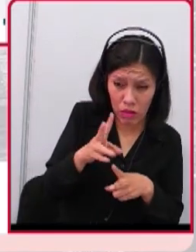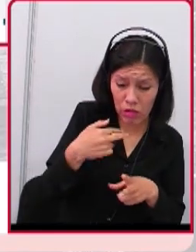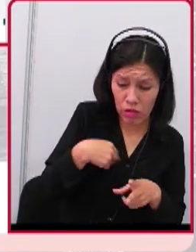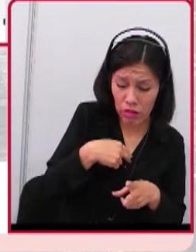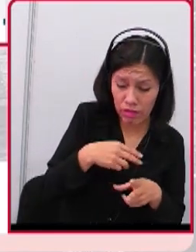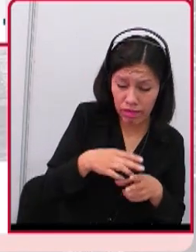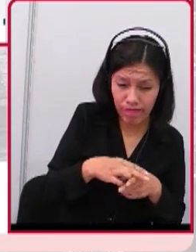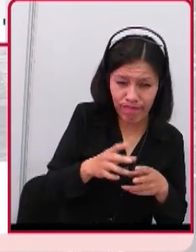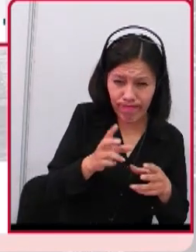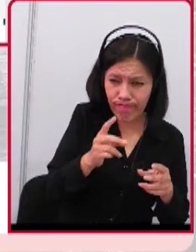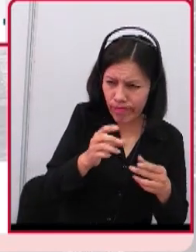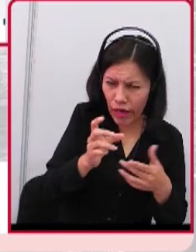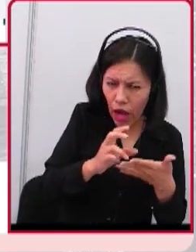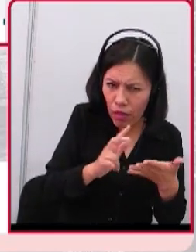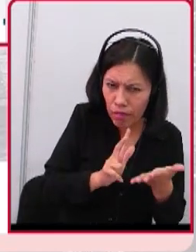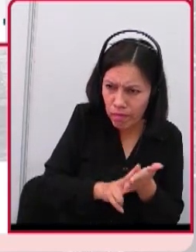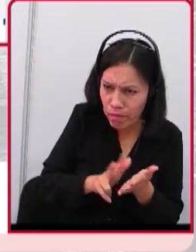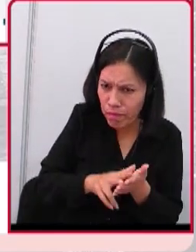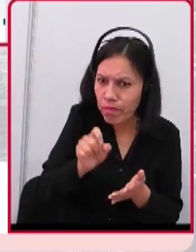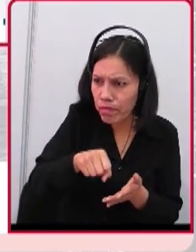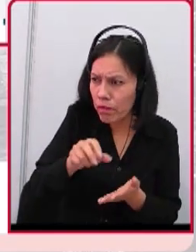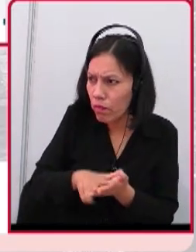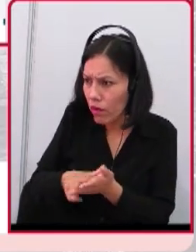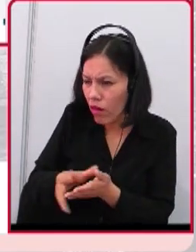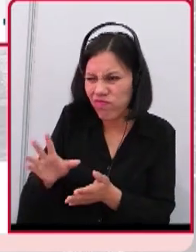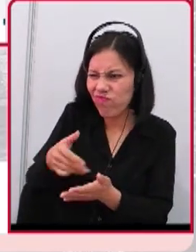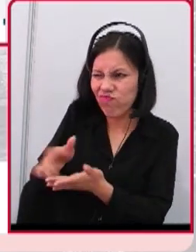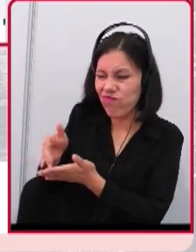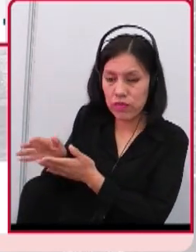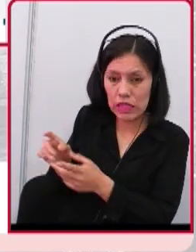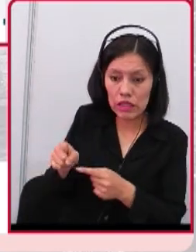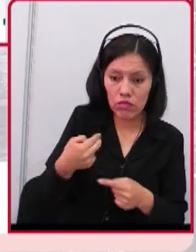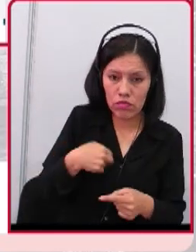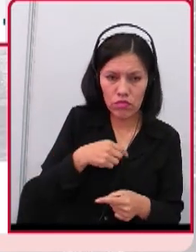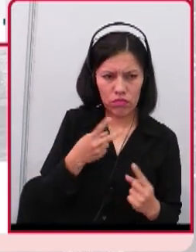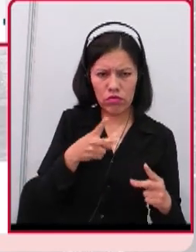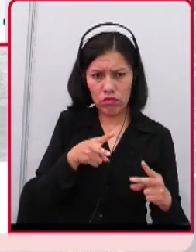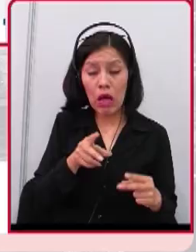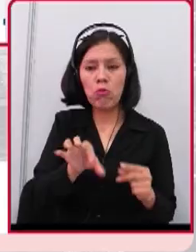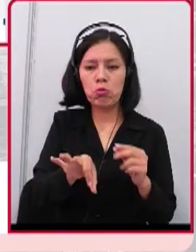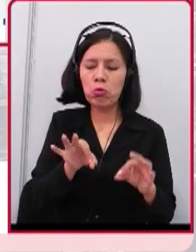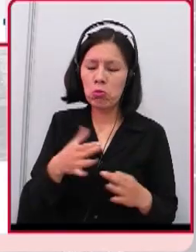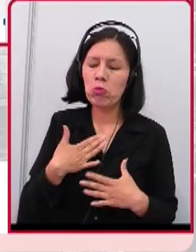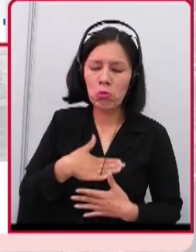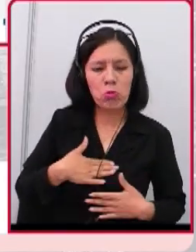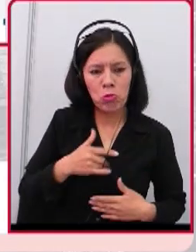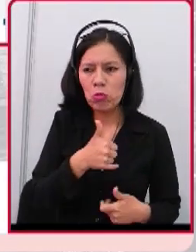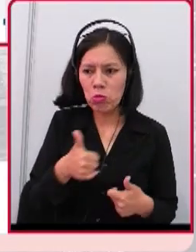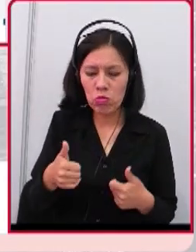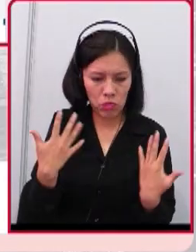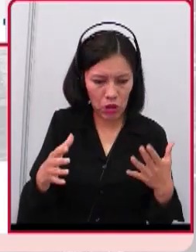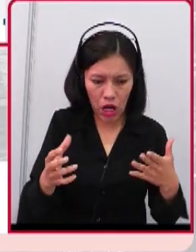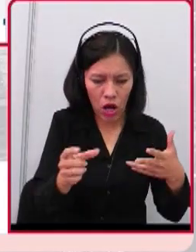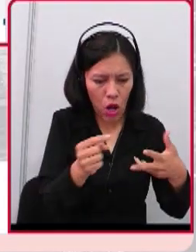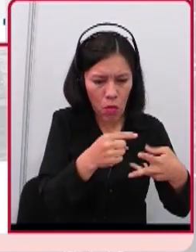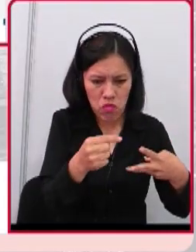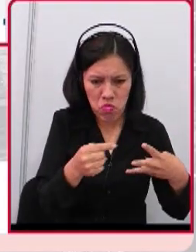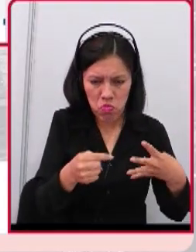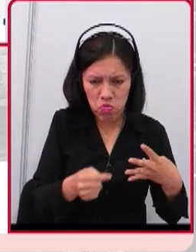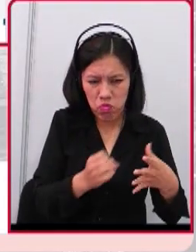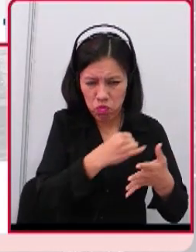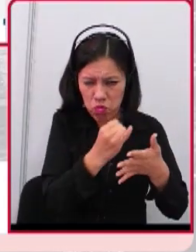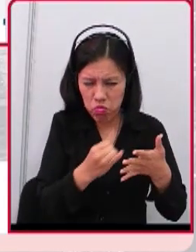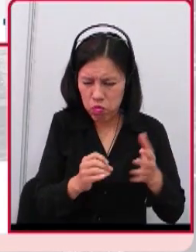el ajuste está muy bueno y de hecho quedamos muy conformes. Al momento de verificar también la desviación